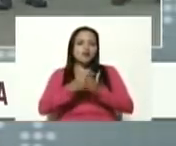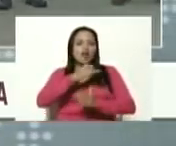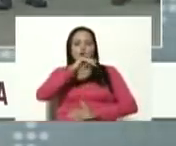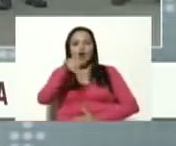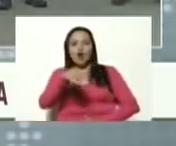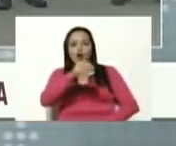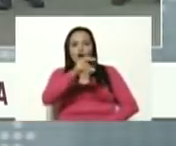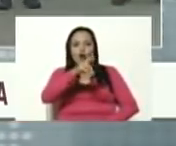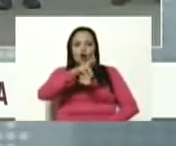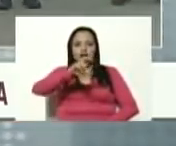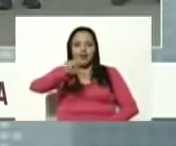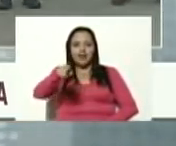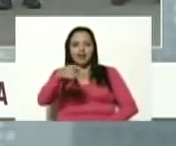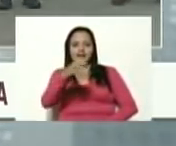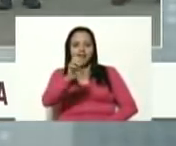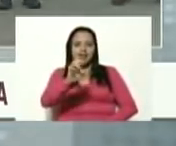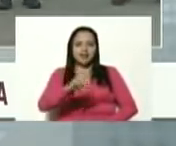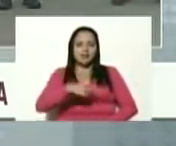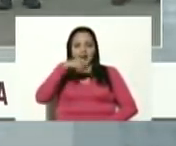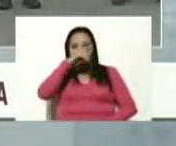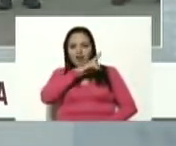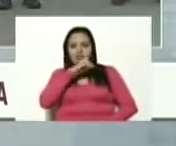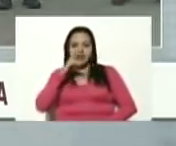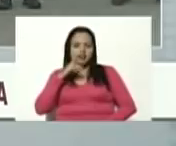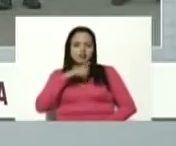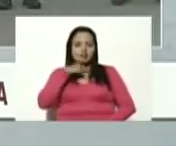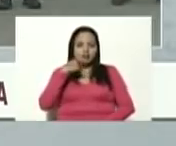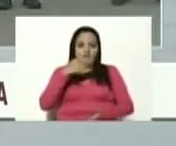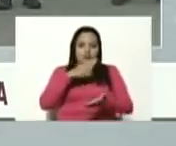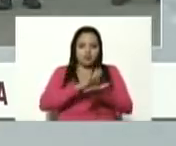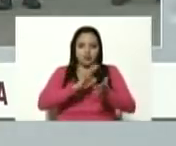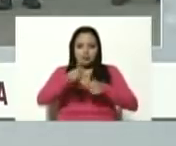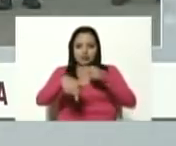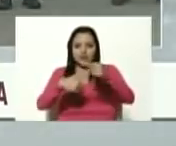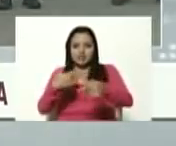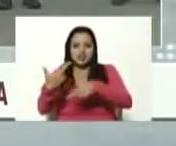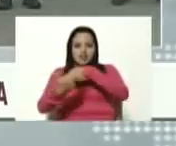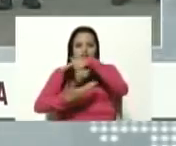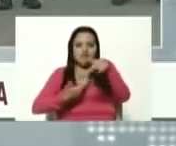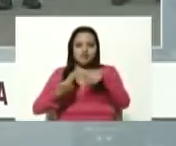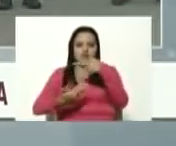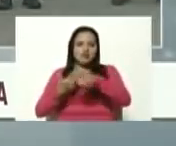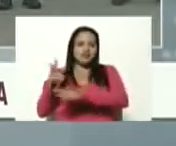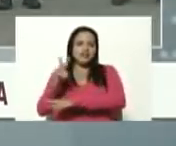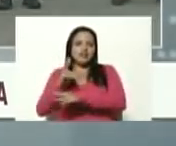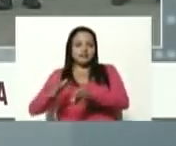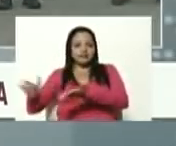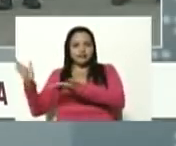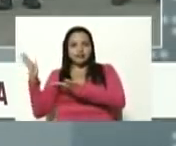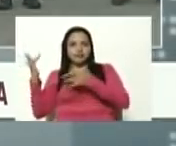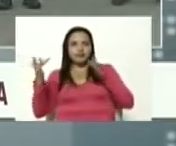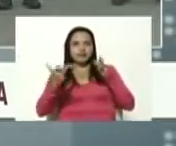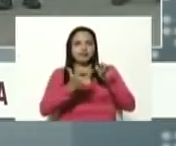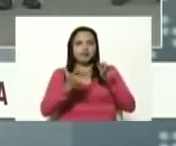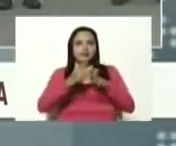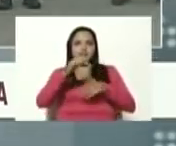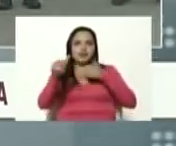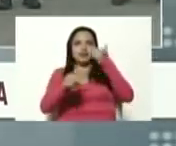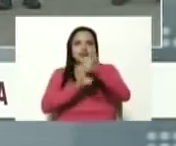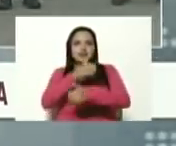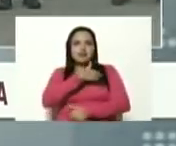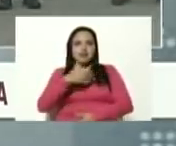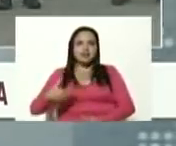Rodríguez Padre, mártir de la revolución venezolana. Adelante,